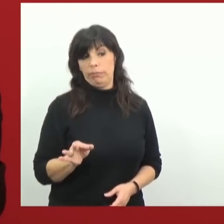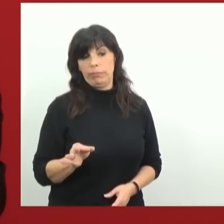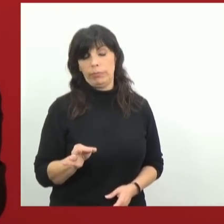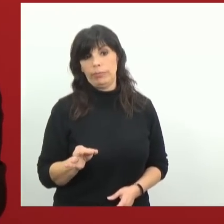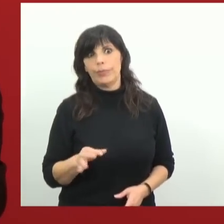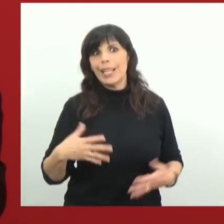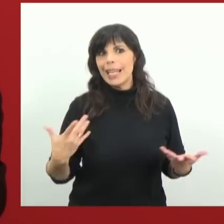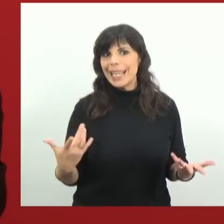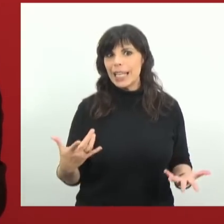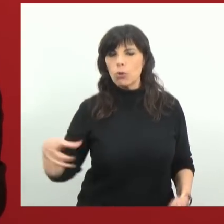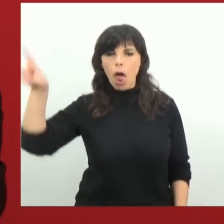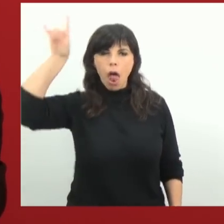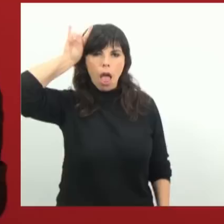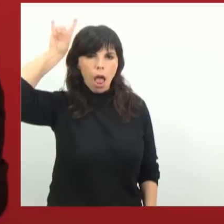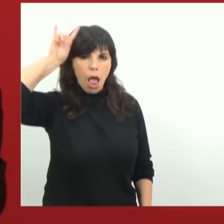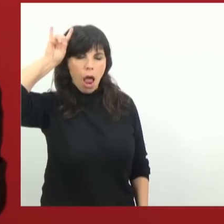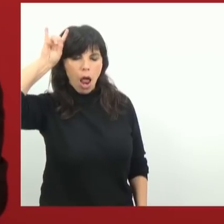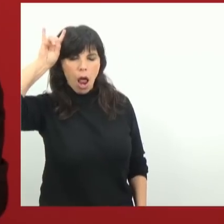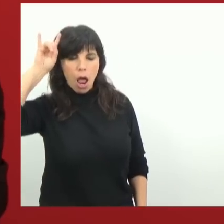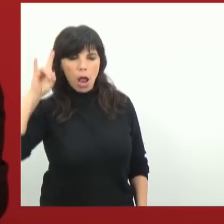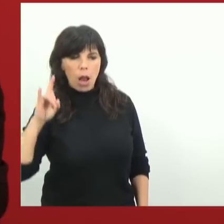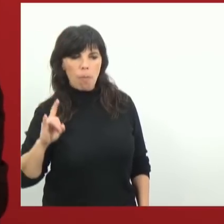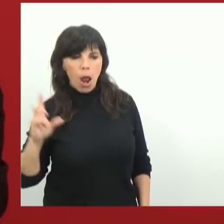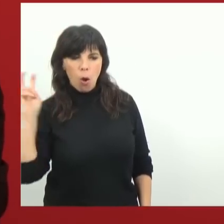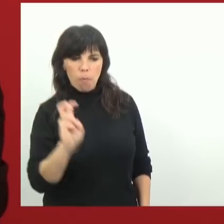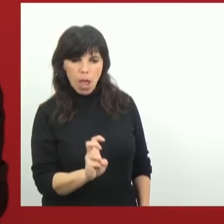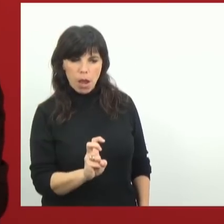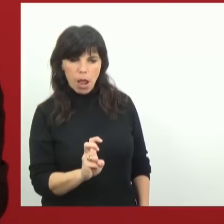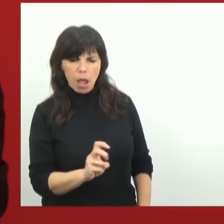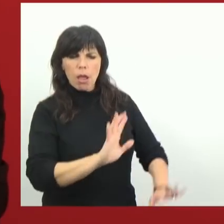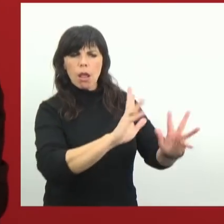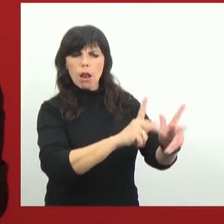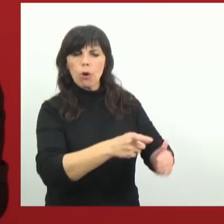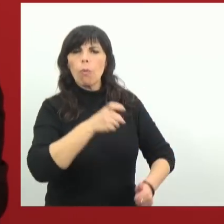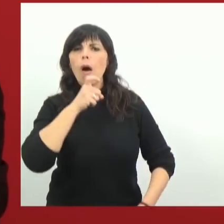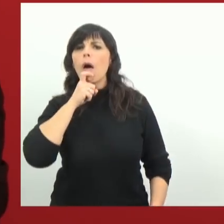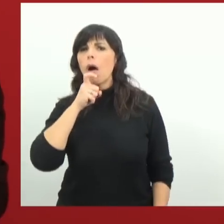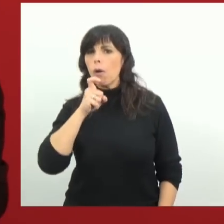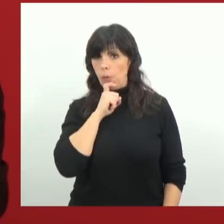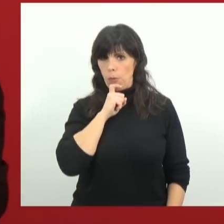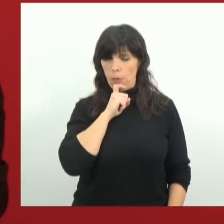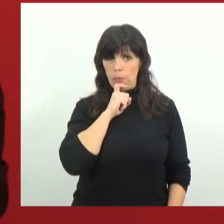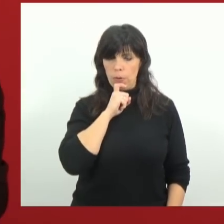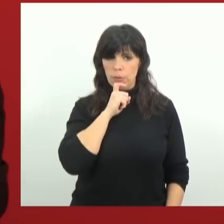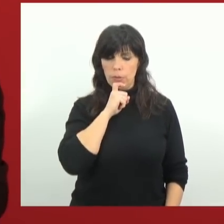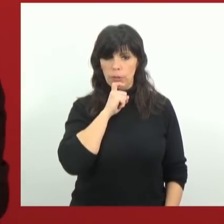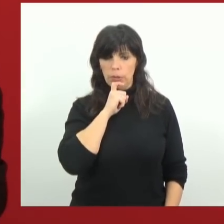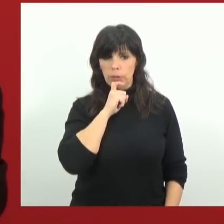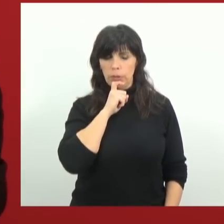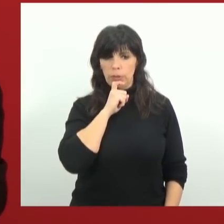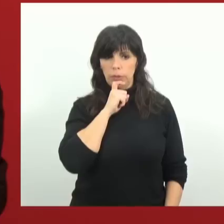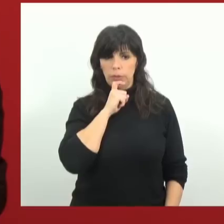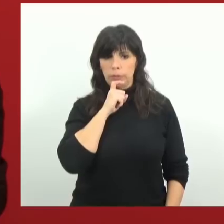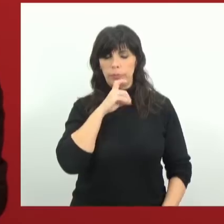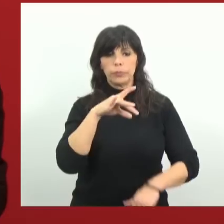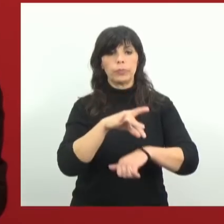Entonces viene el malo. ¿Y cómo arrebata la palabra? ¿Cómo? En Lucas